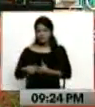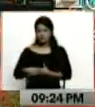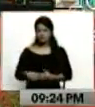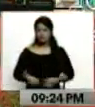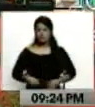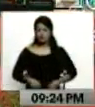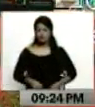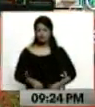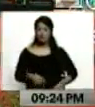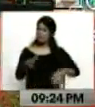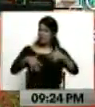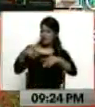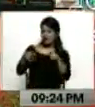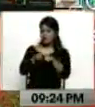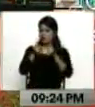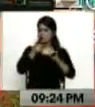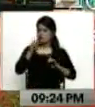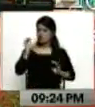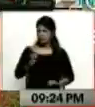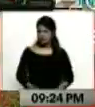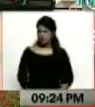unos verdaderos